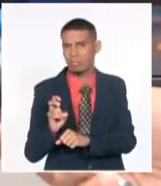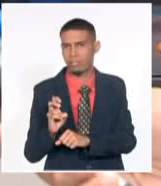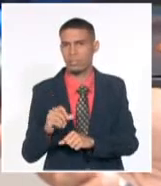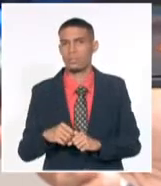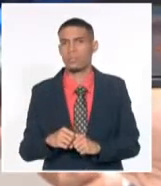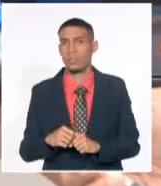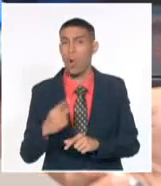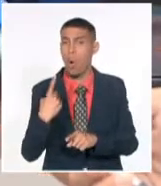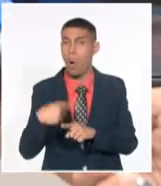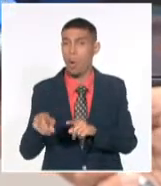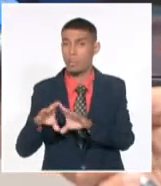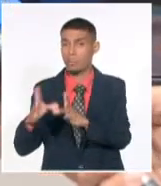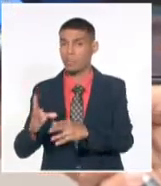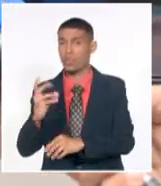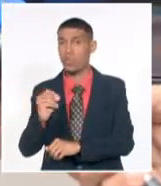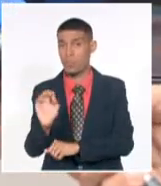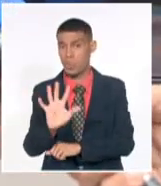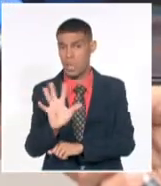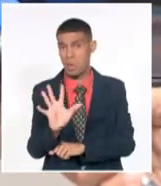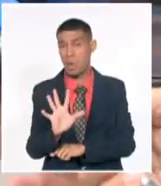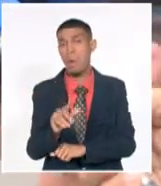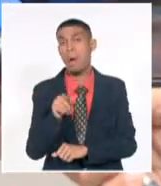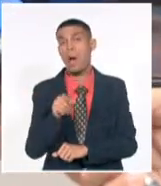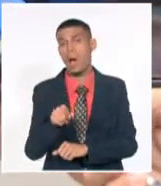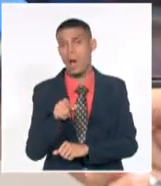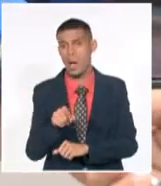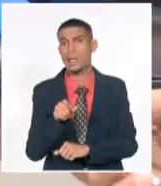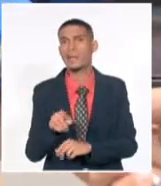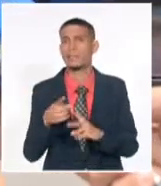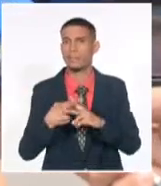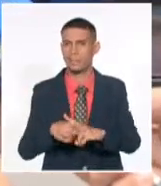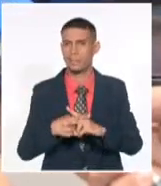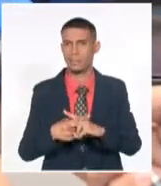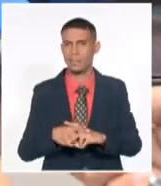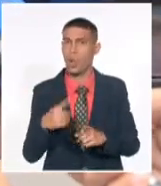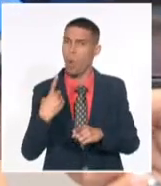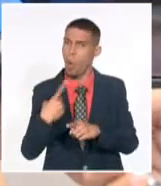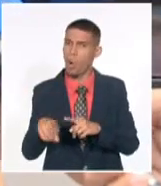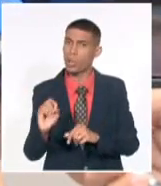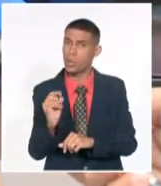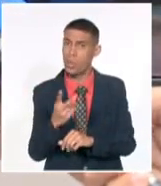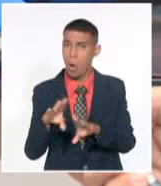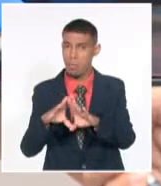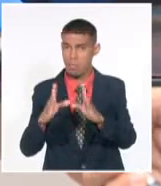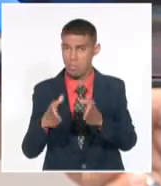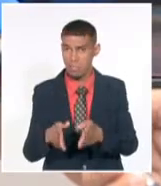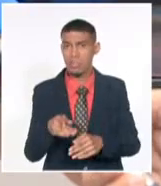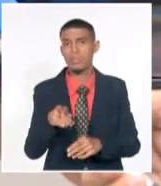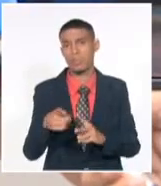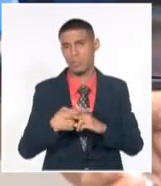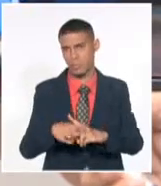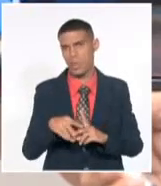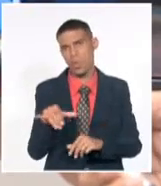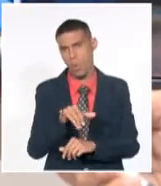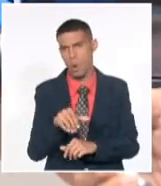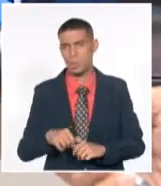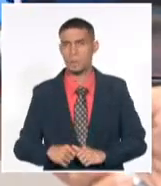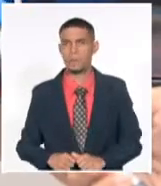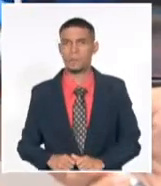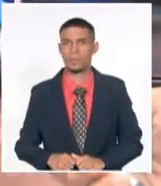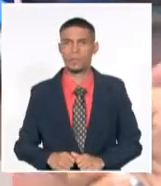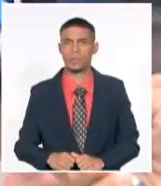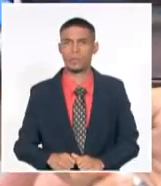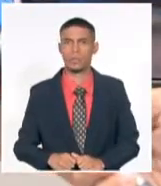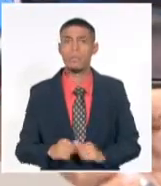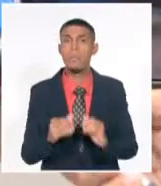cinco de la termoeléctrica Antonio Macedo rente Y tenemos dos unidades de mantenimiento más la unidad número cco de la termoeléctrica de